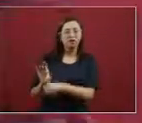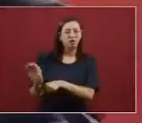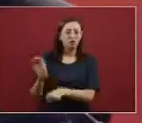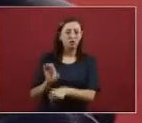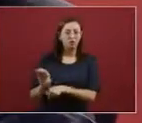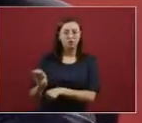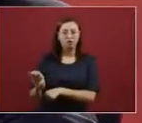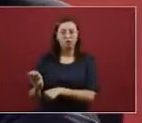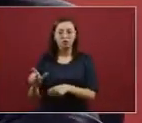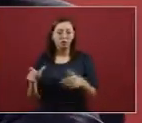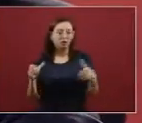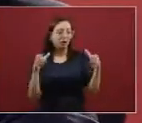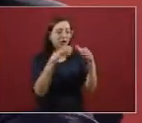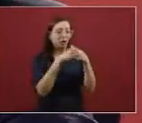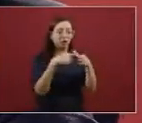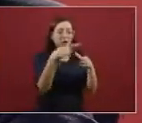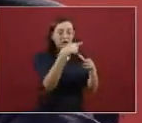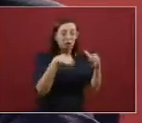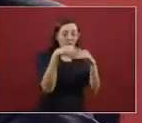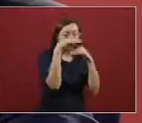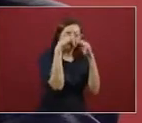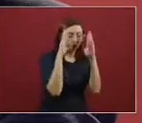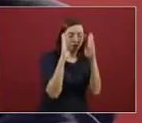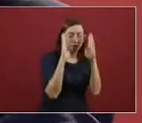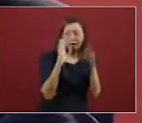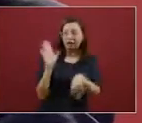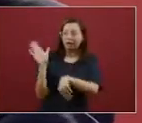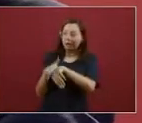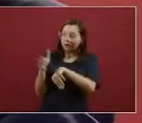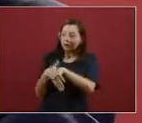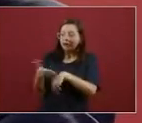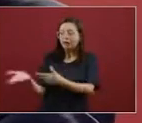no traen de nuevo